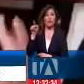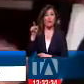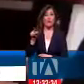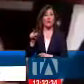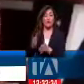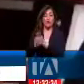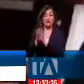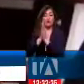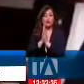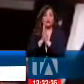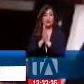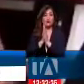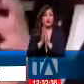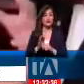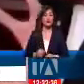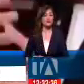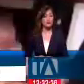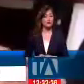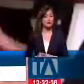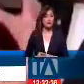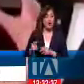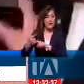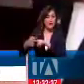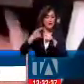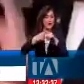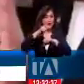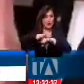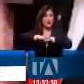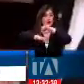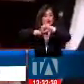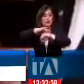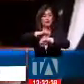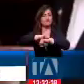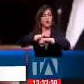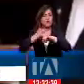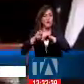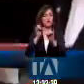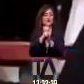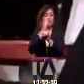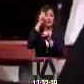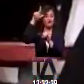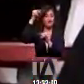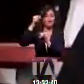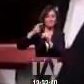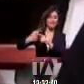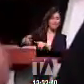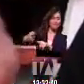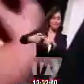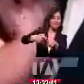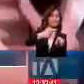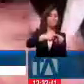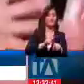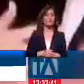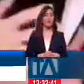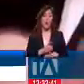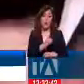requería a su vez de varias estructuras en varias instituciones del Estado. Una de